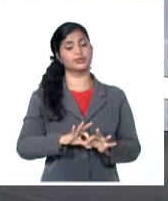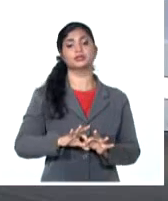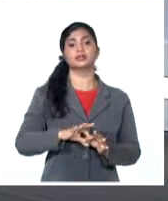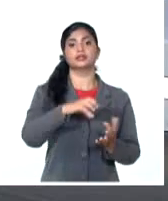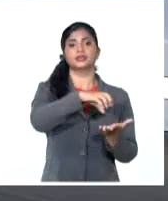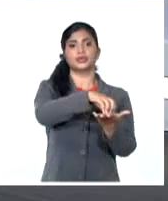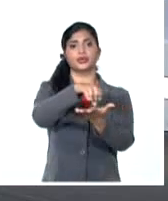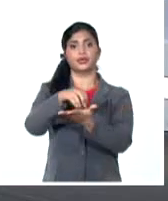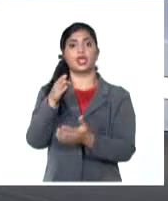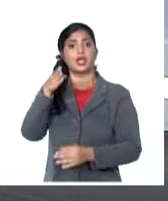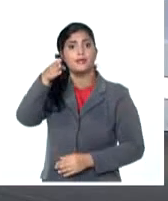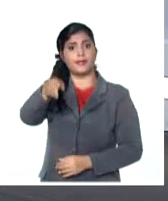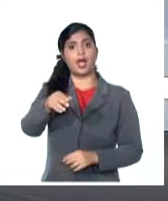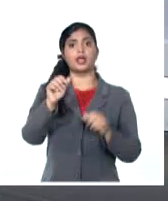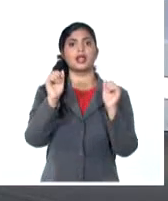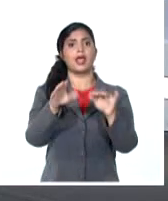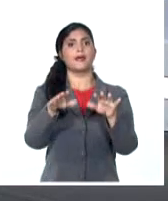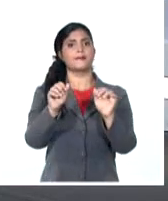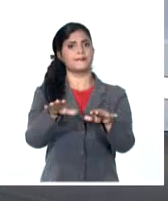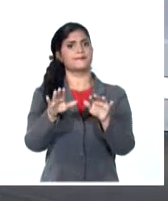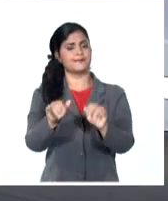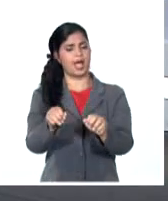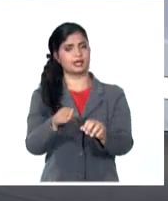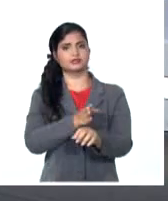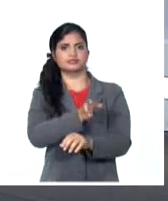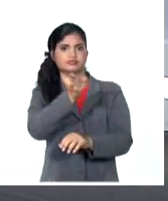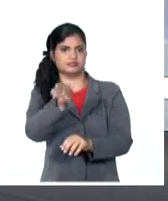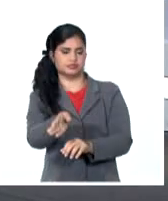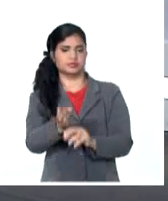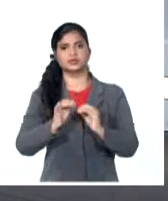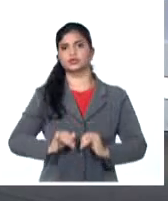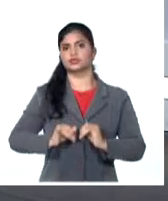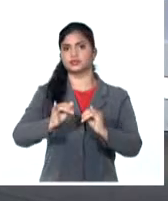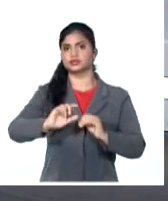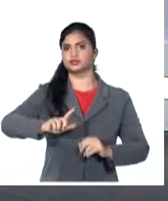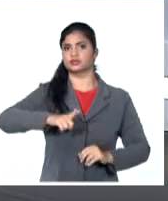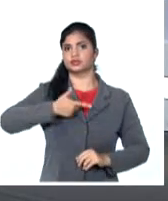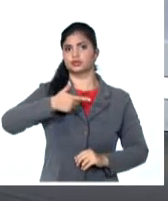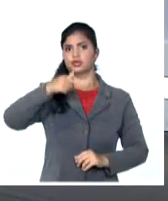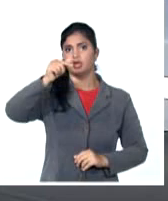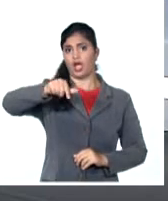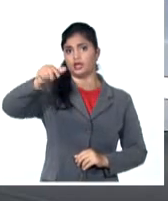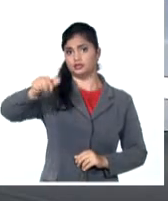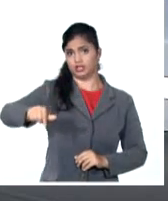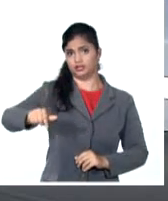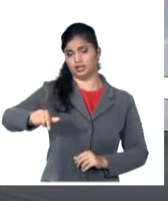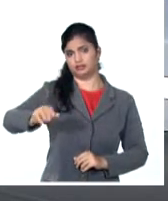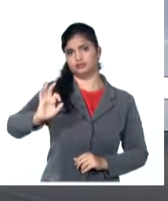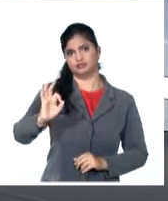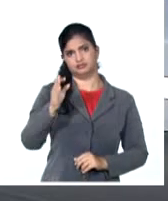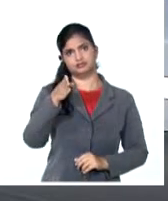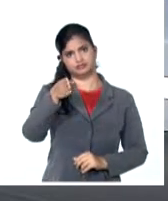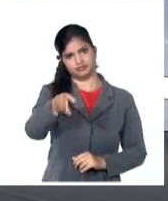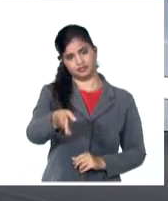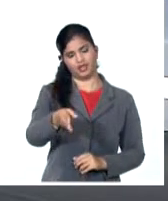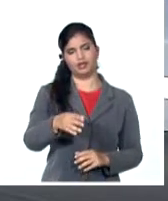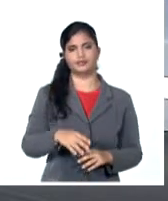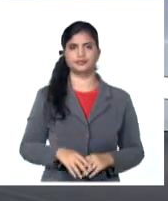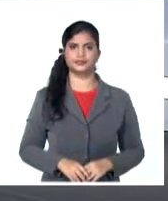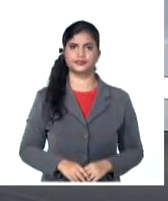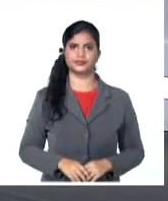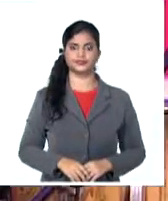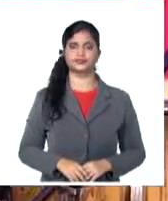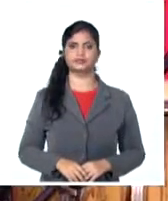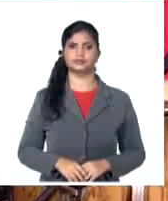Parque Jozones. Les compartimos declaraciones de artistas cubanos que han subido hasta el escenario de la emblemática instalación de la Atenas de